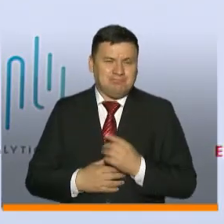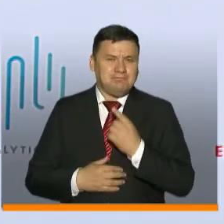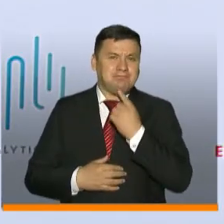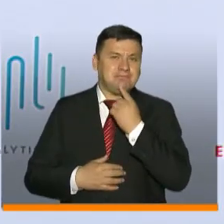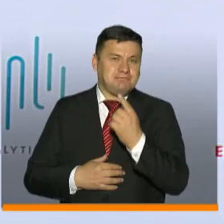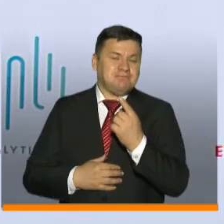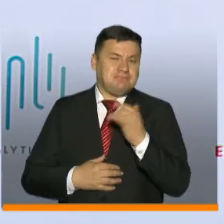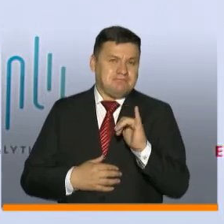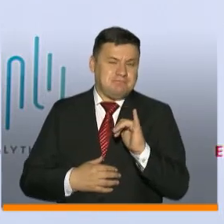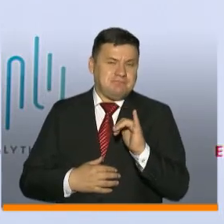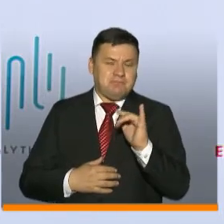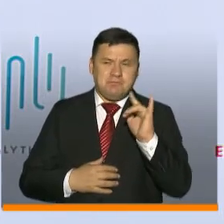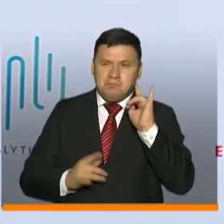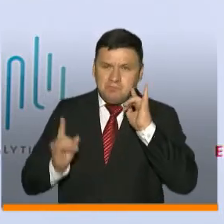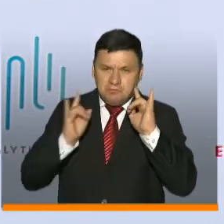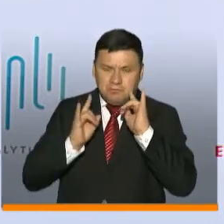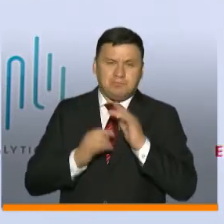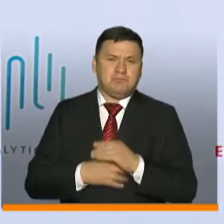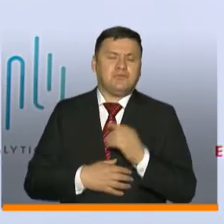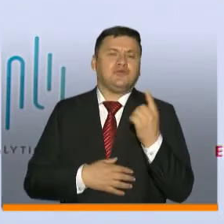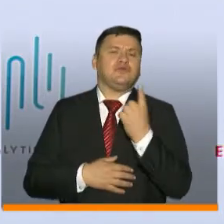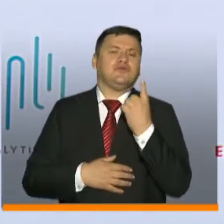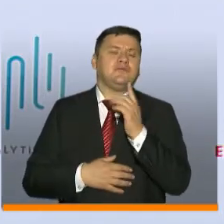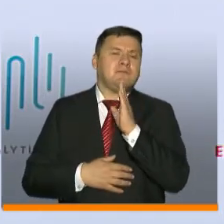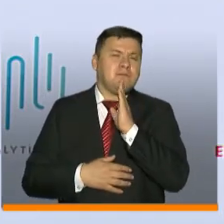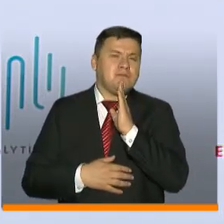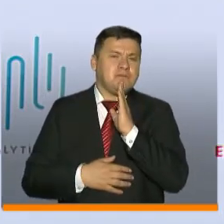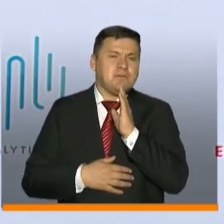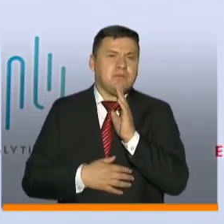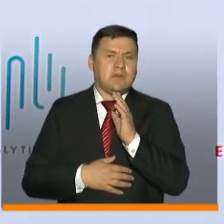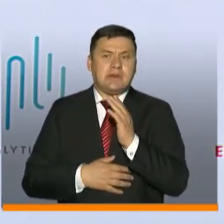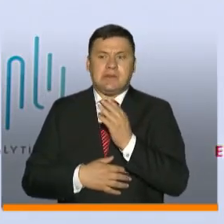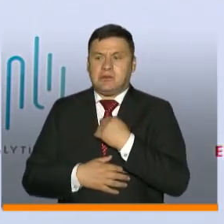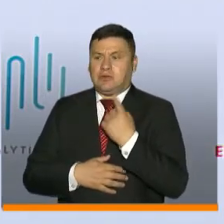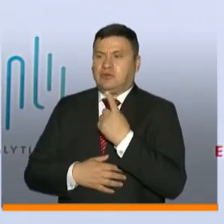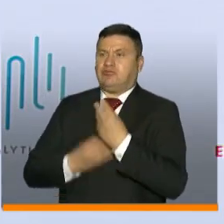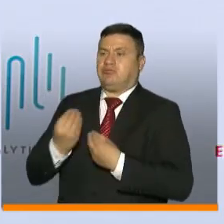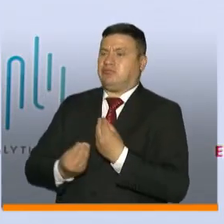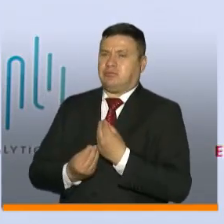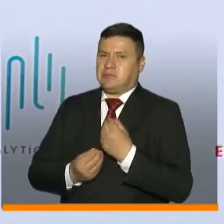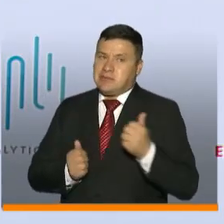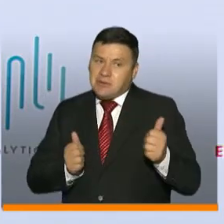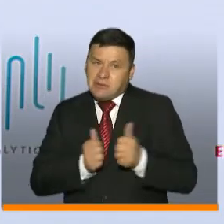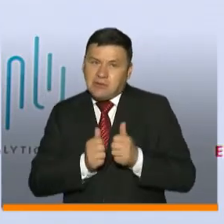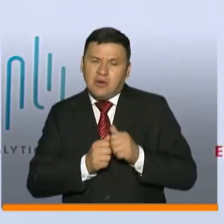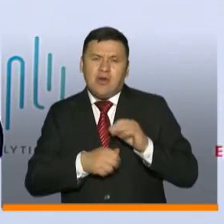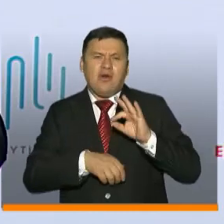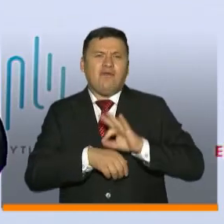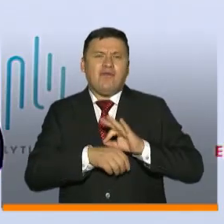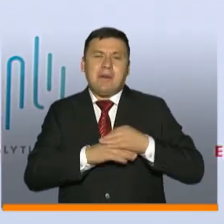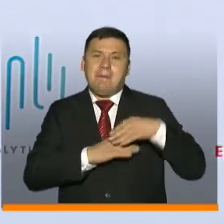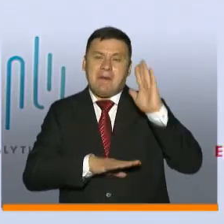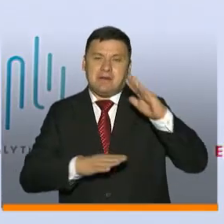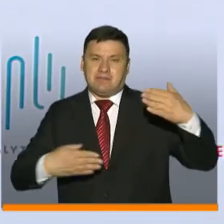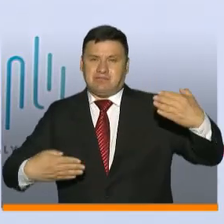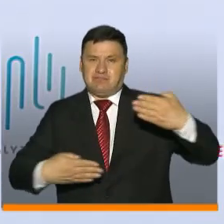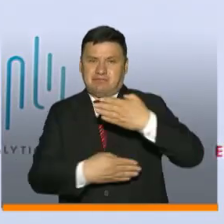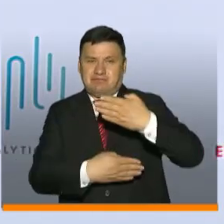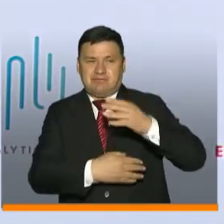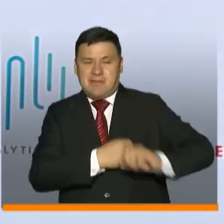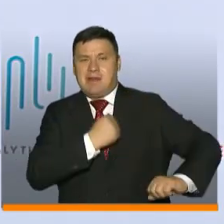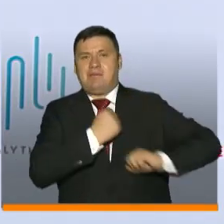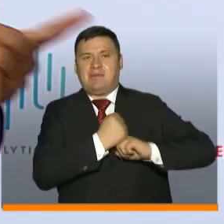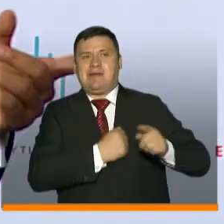dicho y seguramente muchos me han oído, esto no habrá sido posible si no es con el acompañamiento de la Fundación Solidaridad por Colombia.